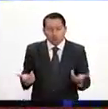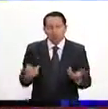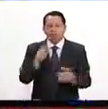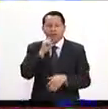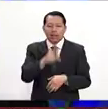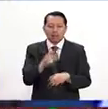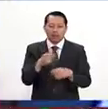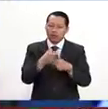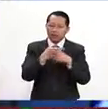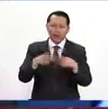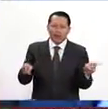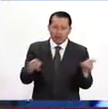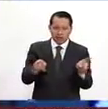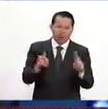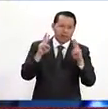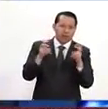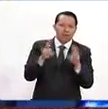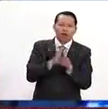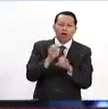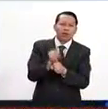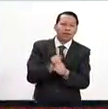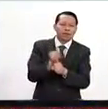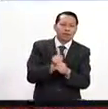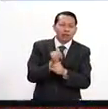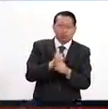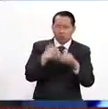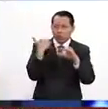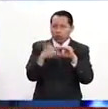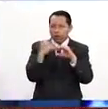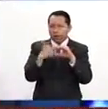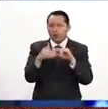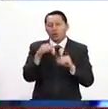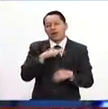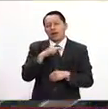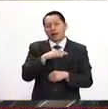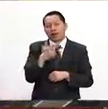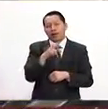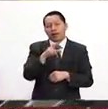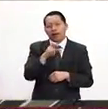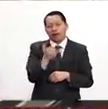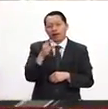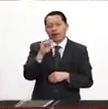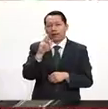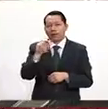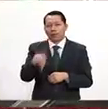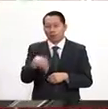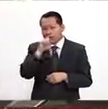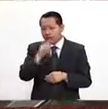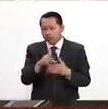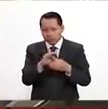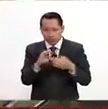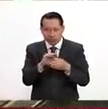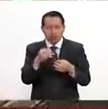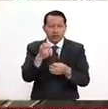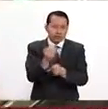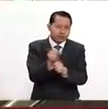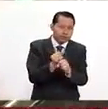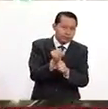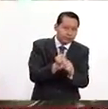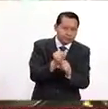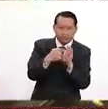lo que ocurrió sobre el tema de las investigaciones de los correos electrónicos de Hillary Clinton, que se dio a conocer la extensión de esa